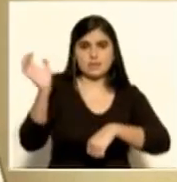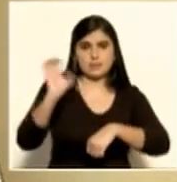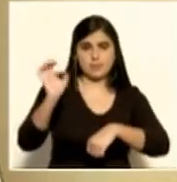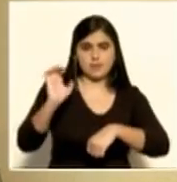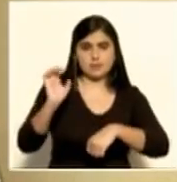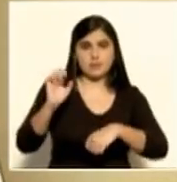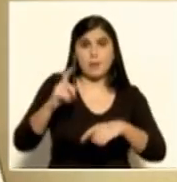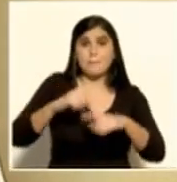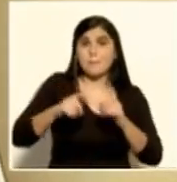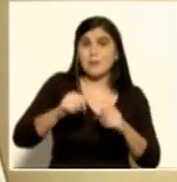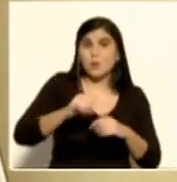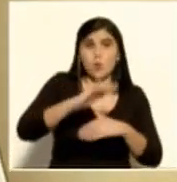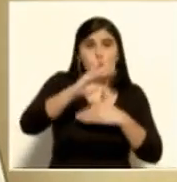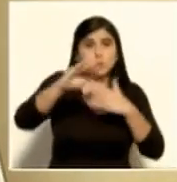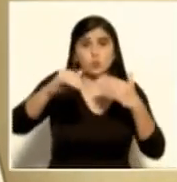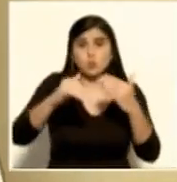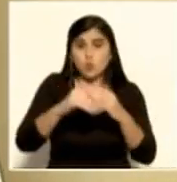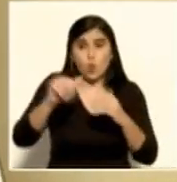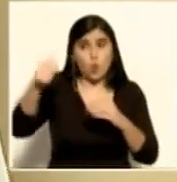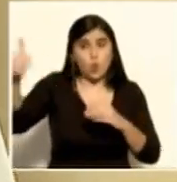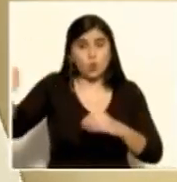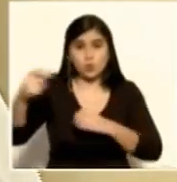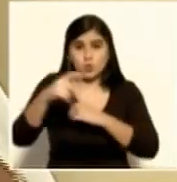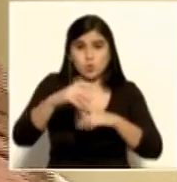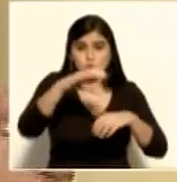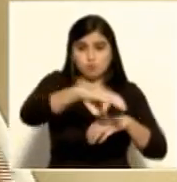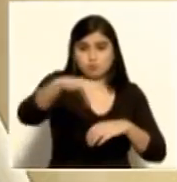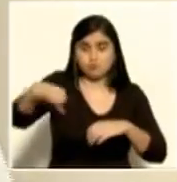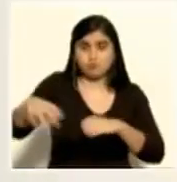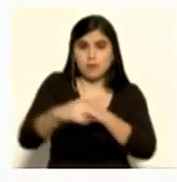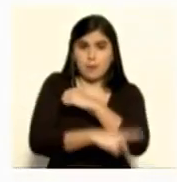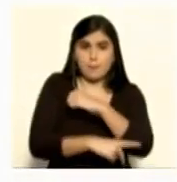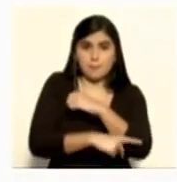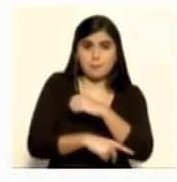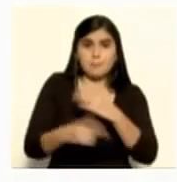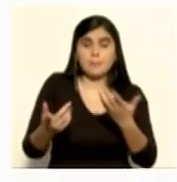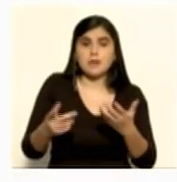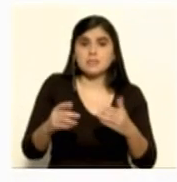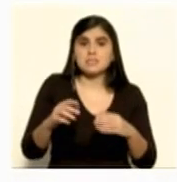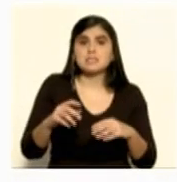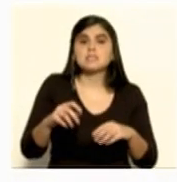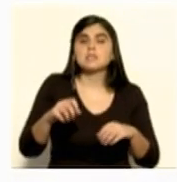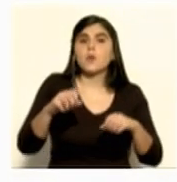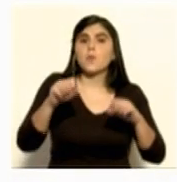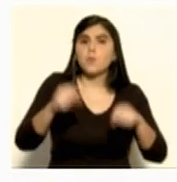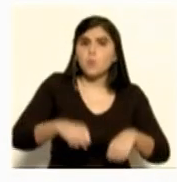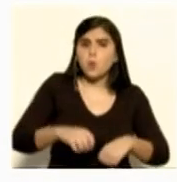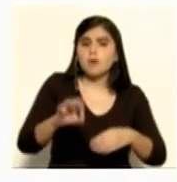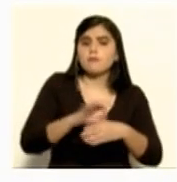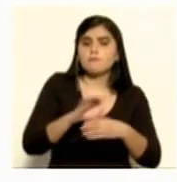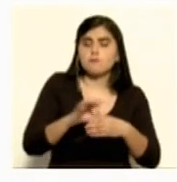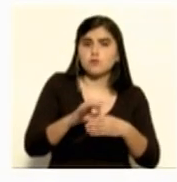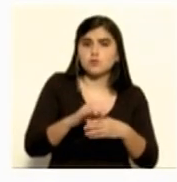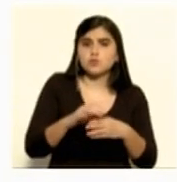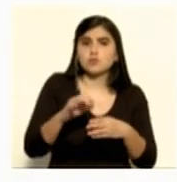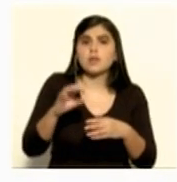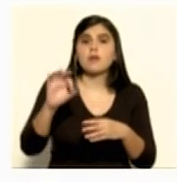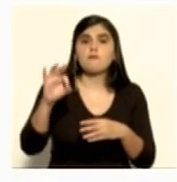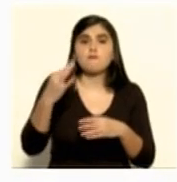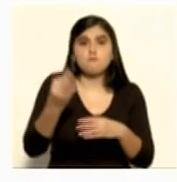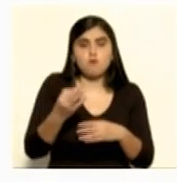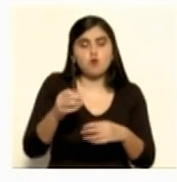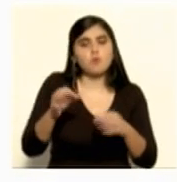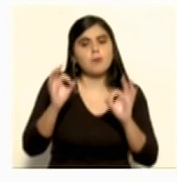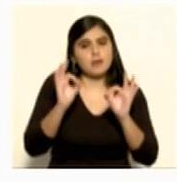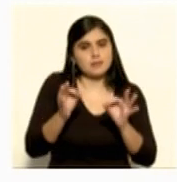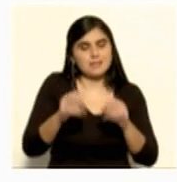para los cantones que se encuentren en alerta amarilla, pueden seguir operando y pueden seguir funcionando de manera adecuada según